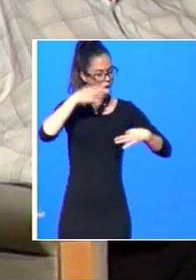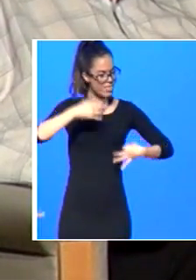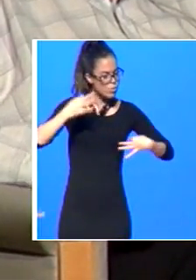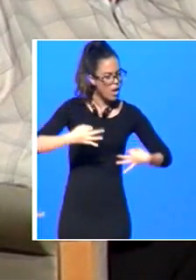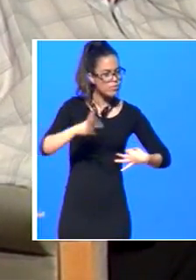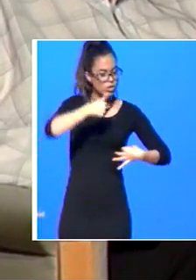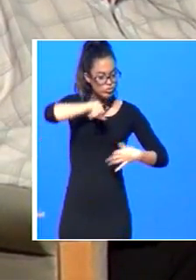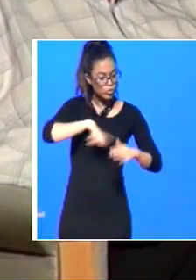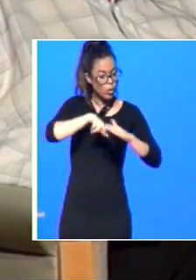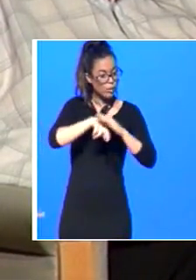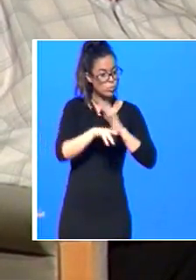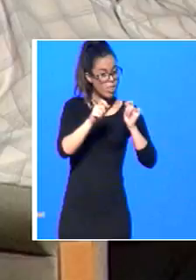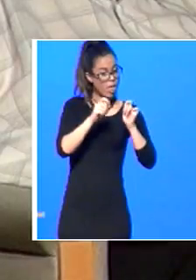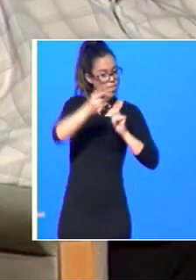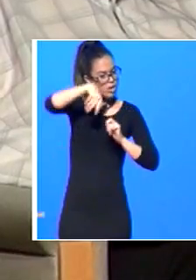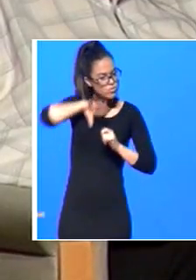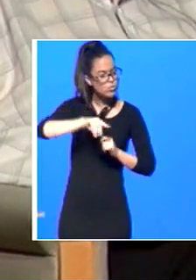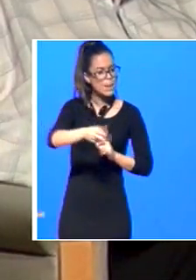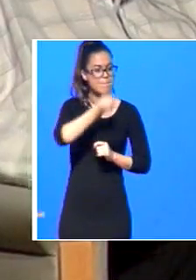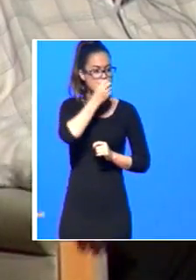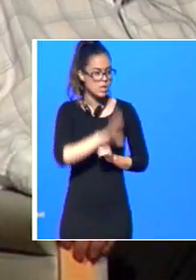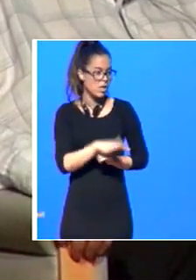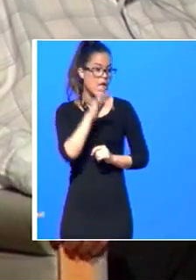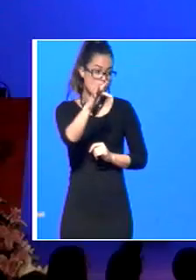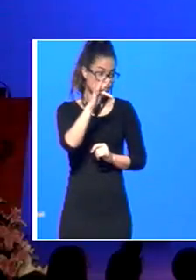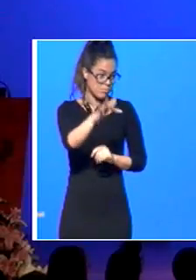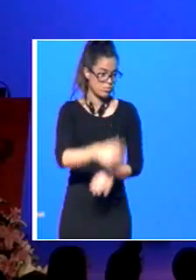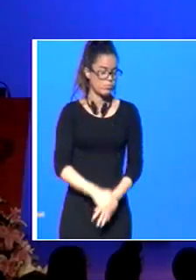tenemos. Y óptimo, adecuado y óptimo.